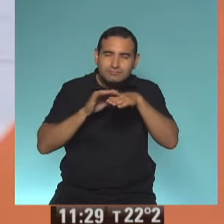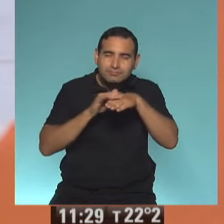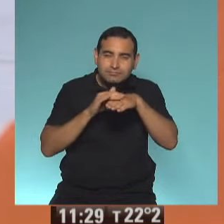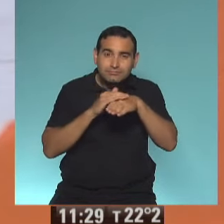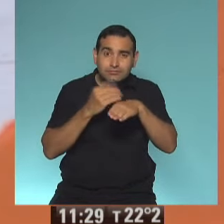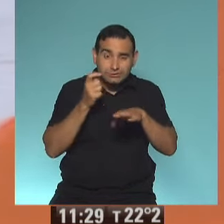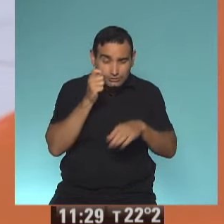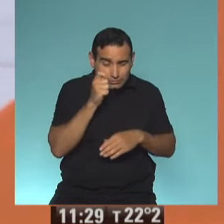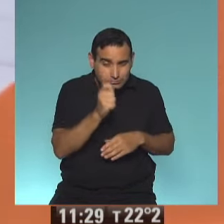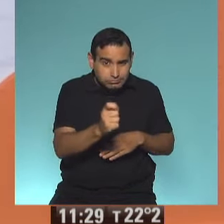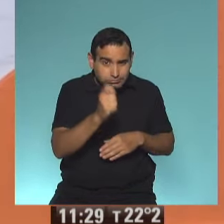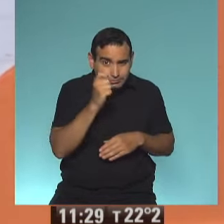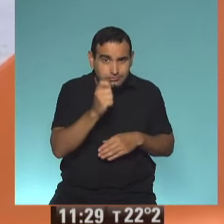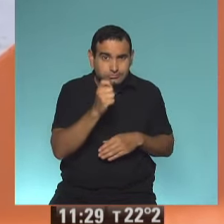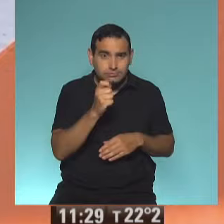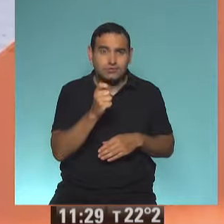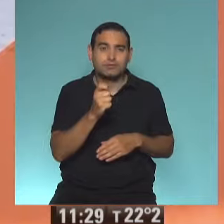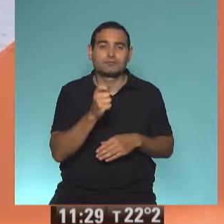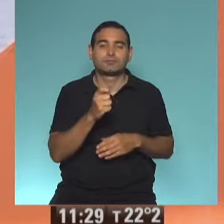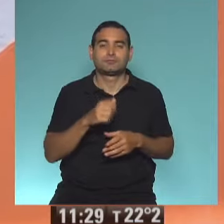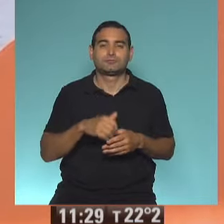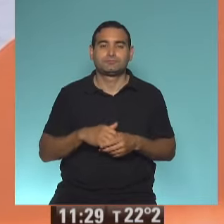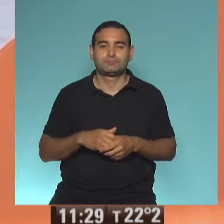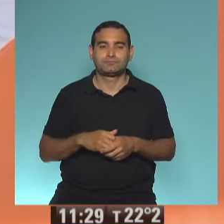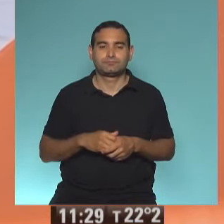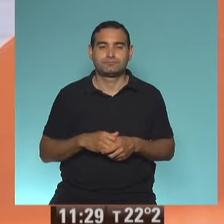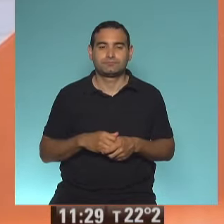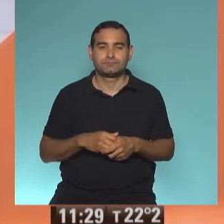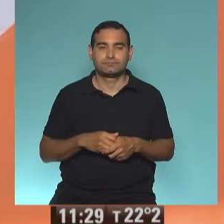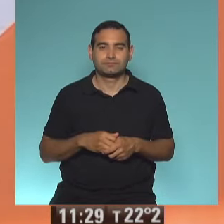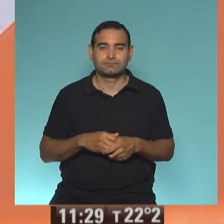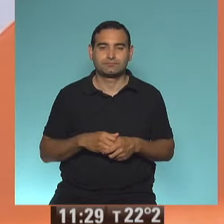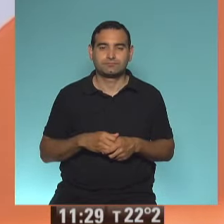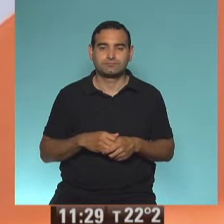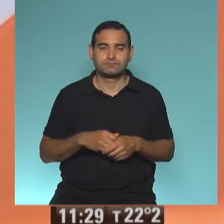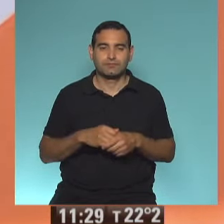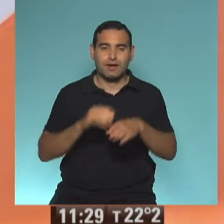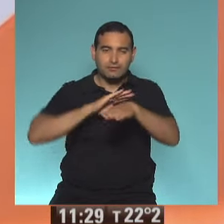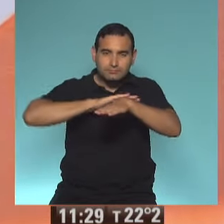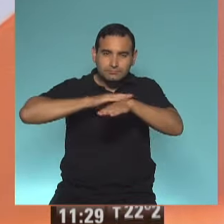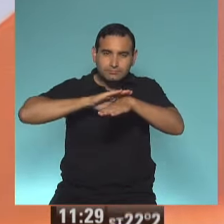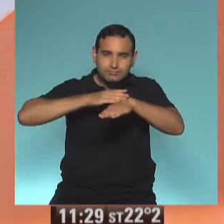zoom, acá tengo el caparazón, como hay unas escamas,